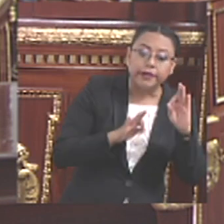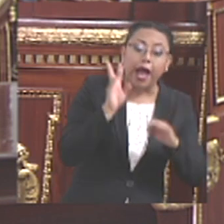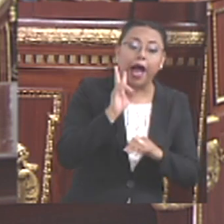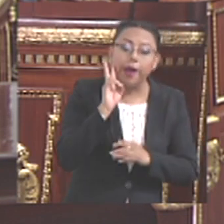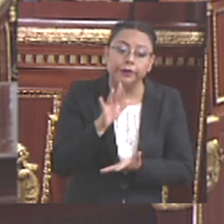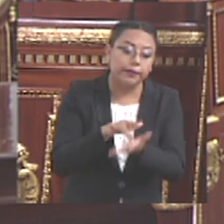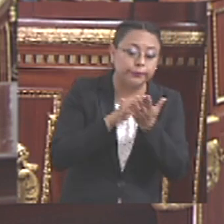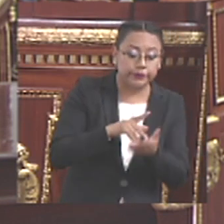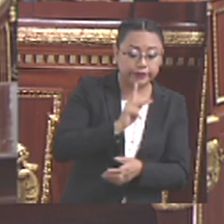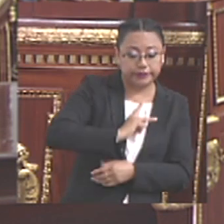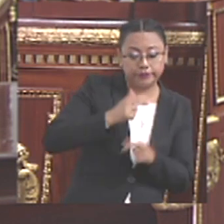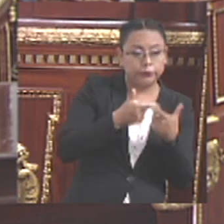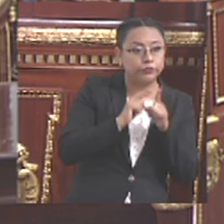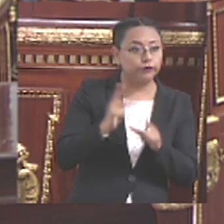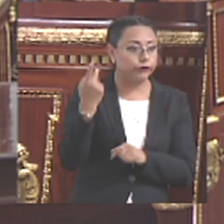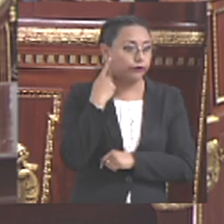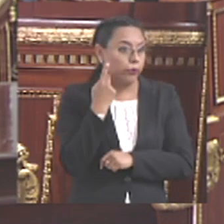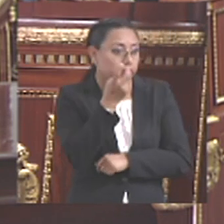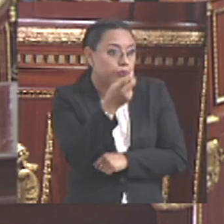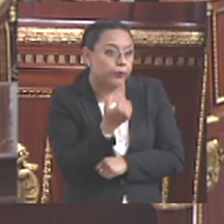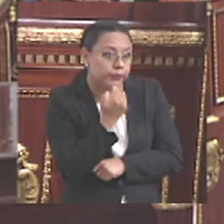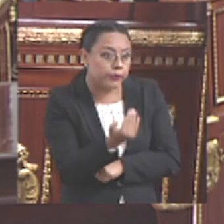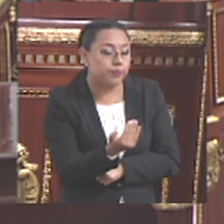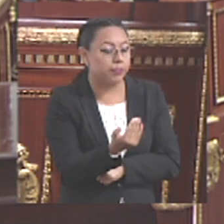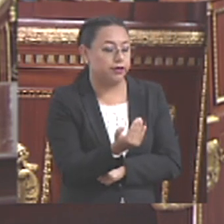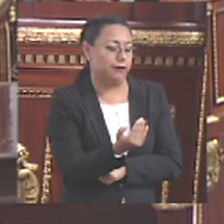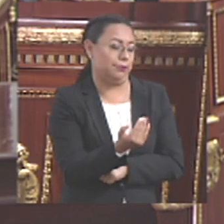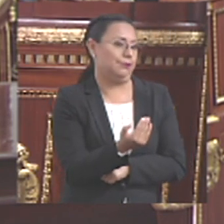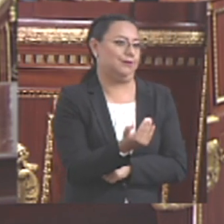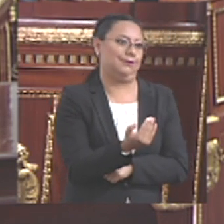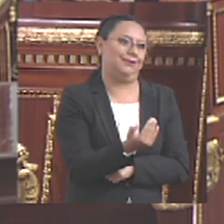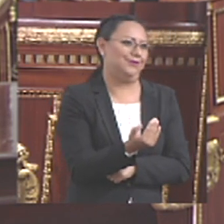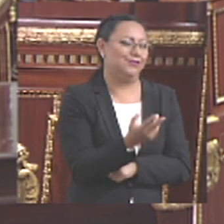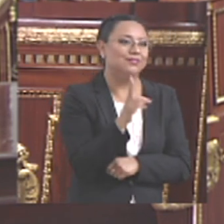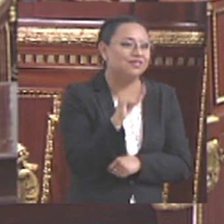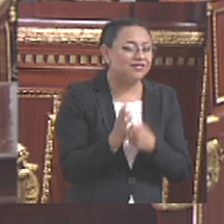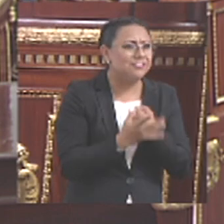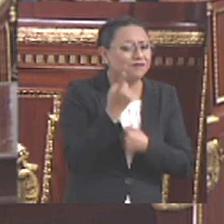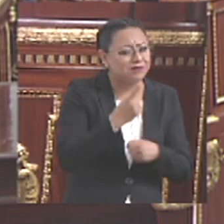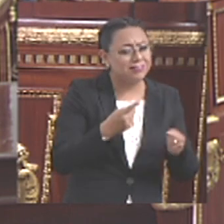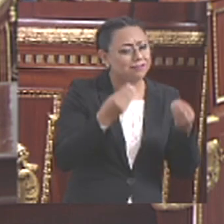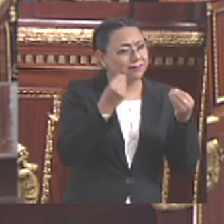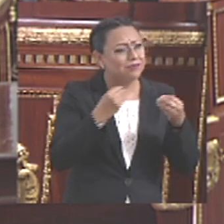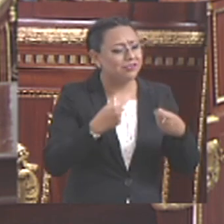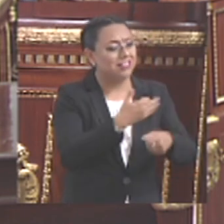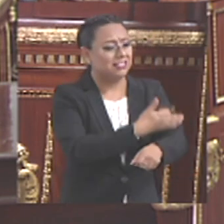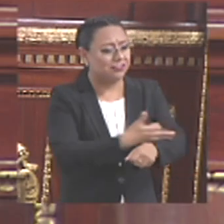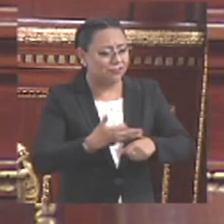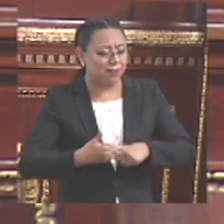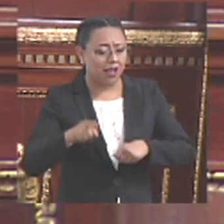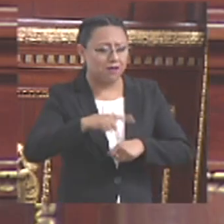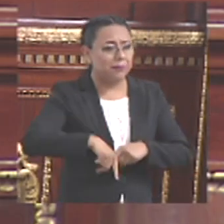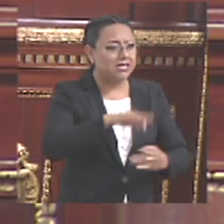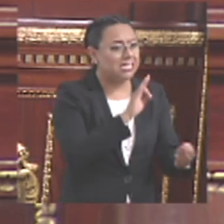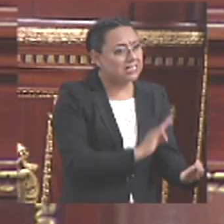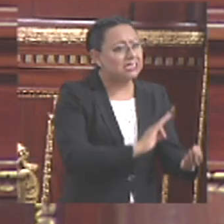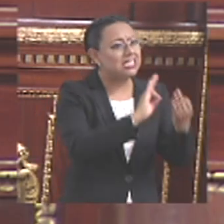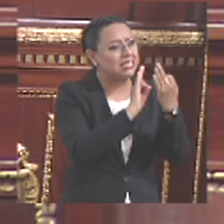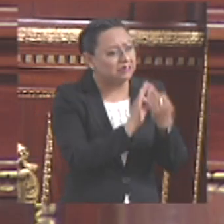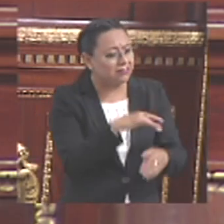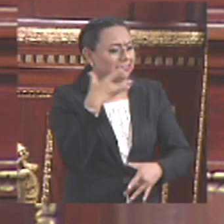con intereses clientelares ante el dolor de miles de familias de esta capital.